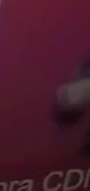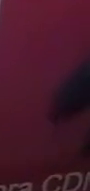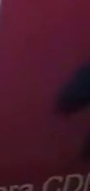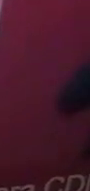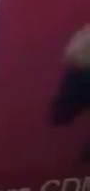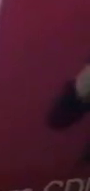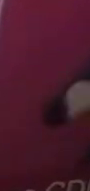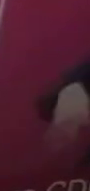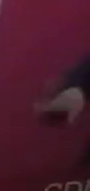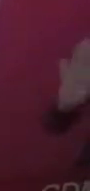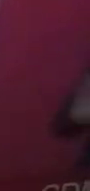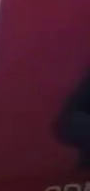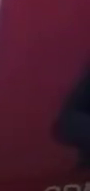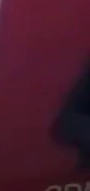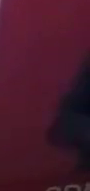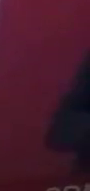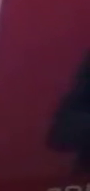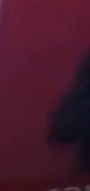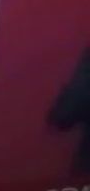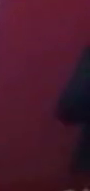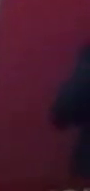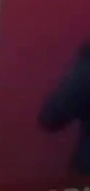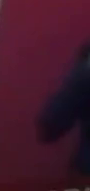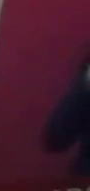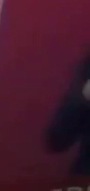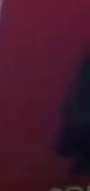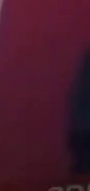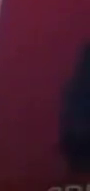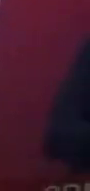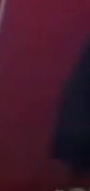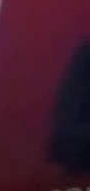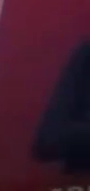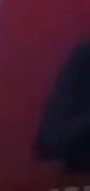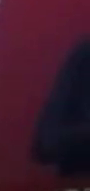se consideraban rentables y fueron las que